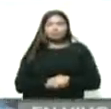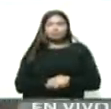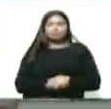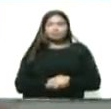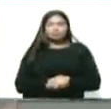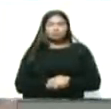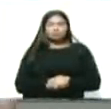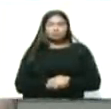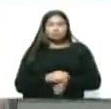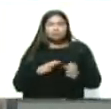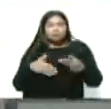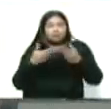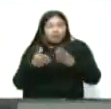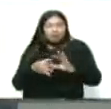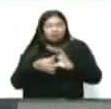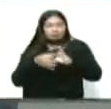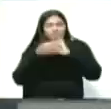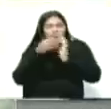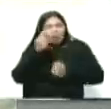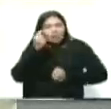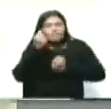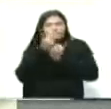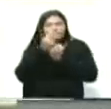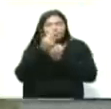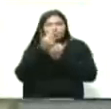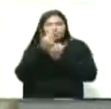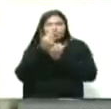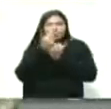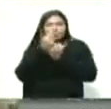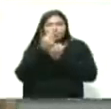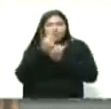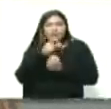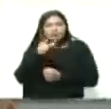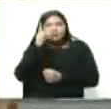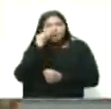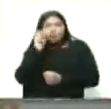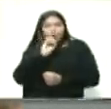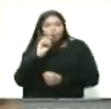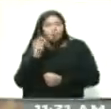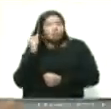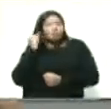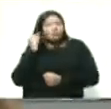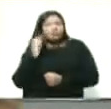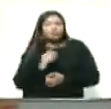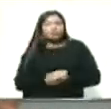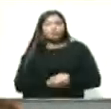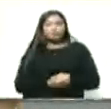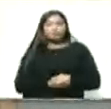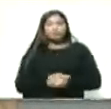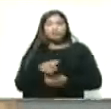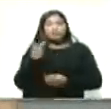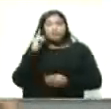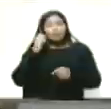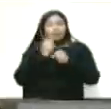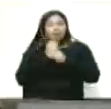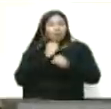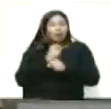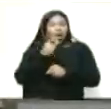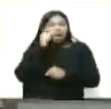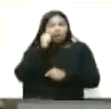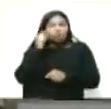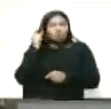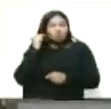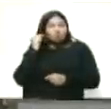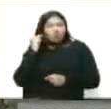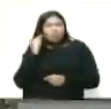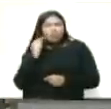mano amiga a ese hombre, a esa mujer, a esa ama de casa, a ese trabajador, a ese padre de familia,